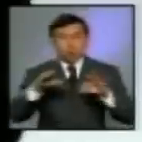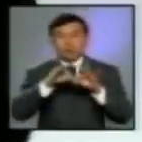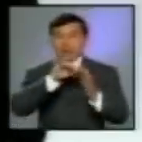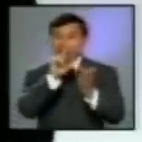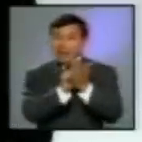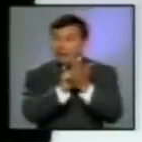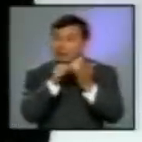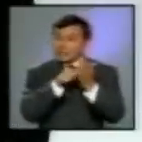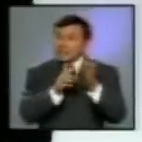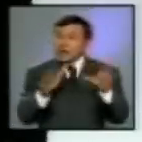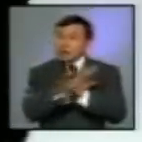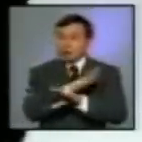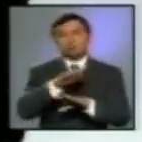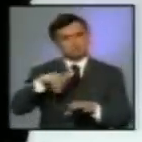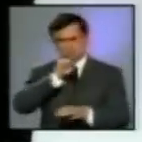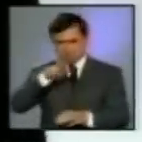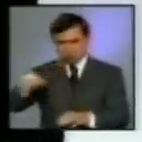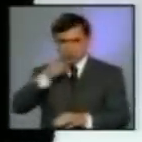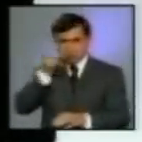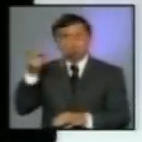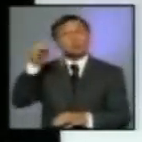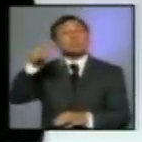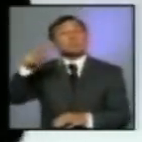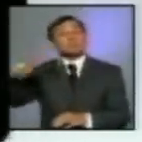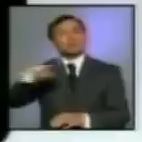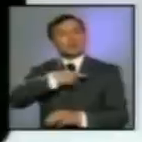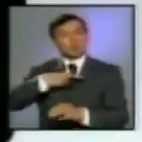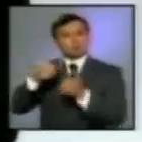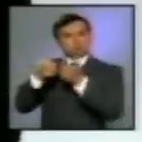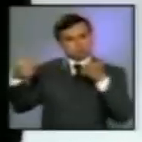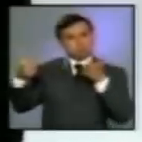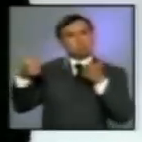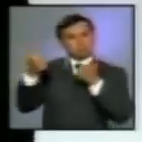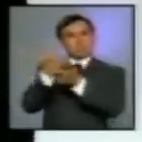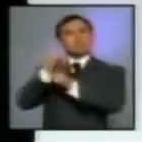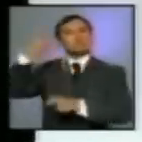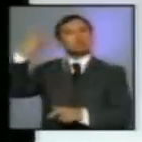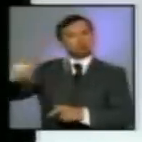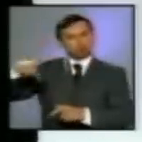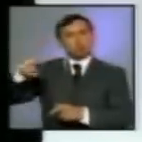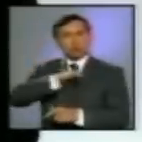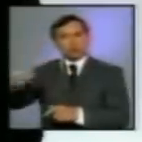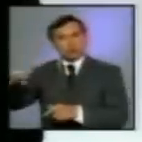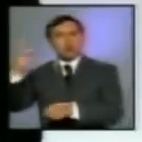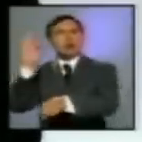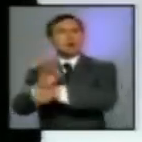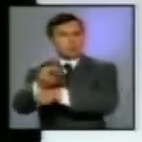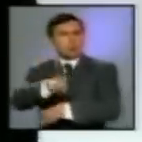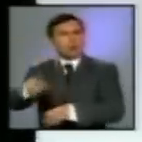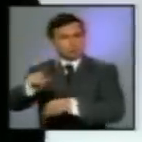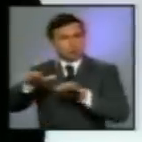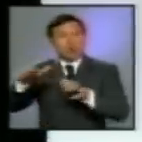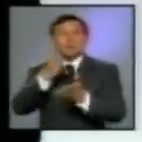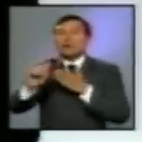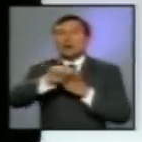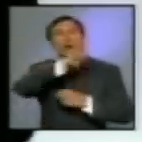la autonomía de los ministerios públicos, de los defensores del pueblo. Implica también la creación de una policía científica. Sin policía